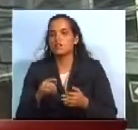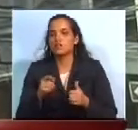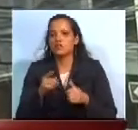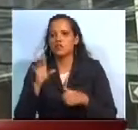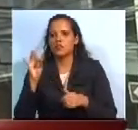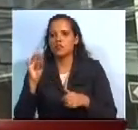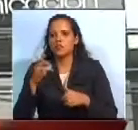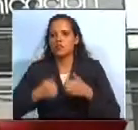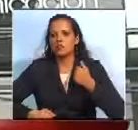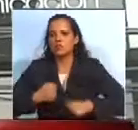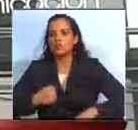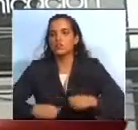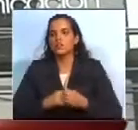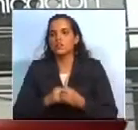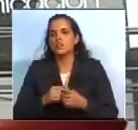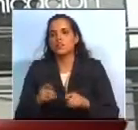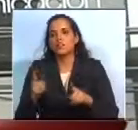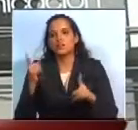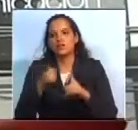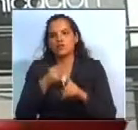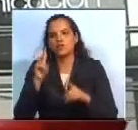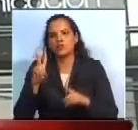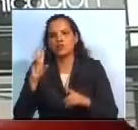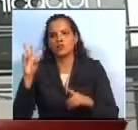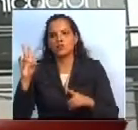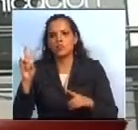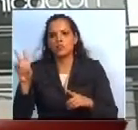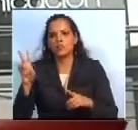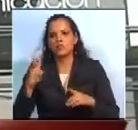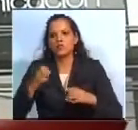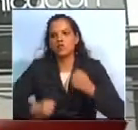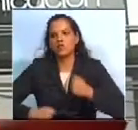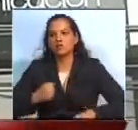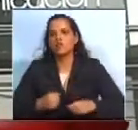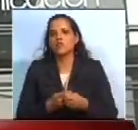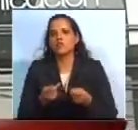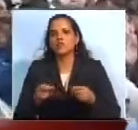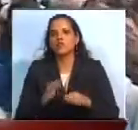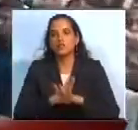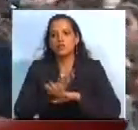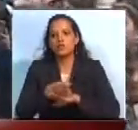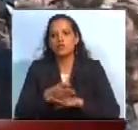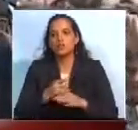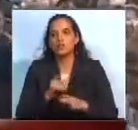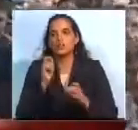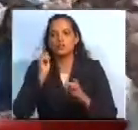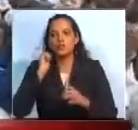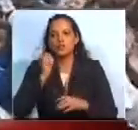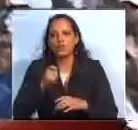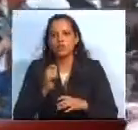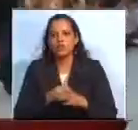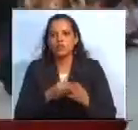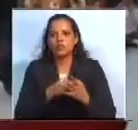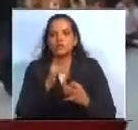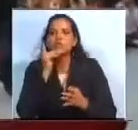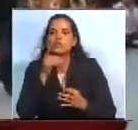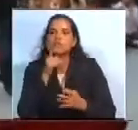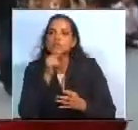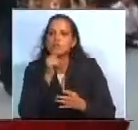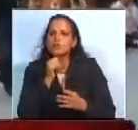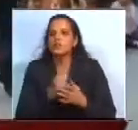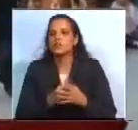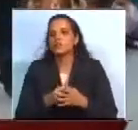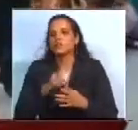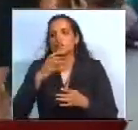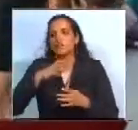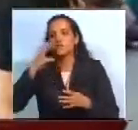el 8 de mayo hasta el 22 del mismo mes. Luego, el jurado, mediante una evaluación, designarán a las agrupaciones o solistas para que